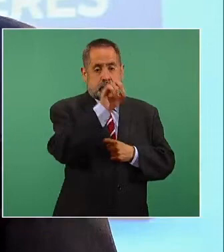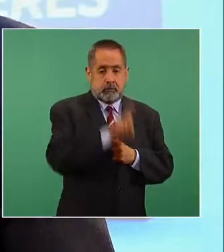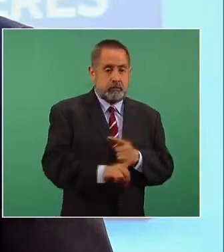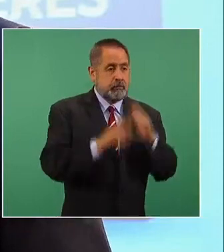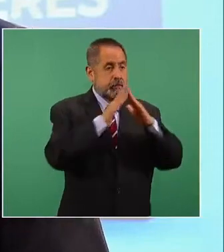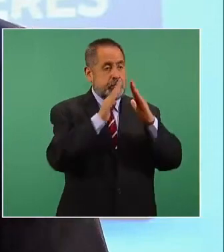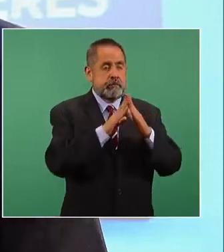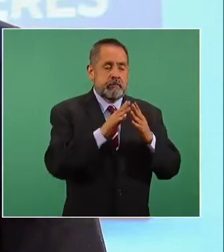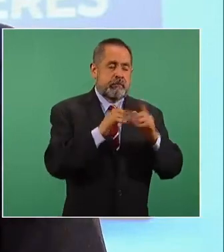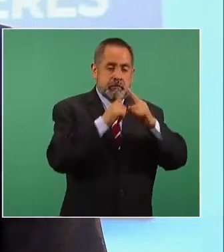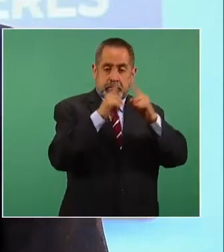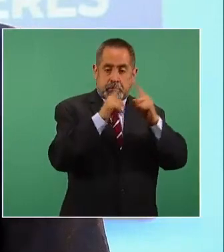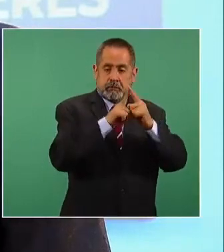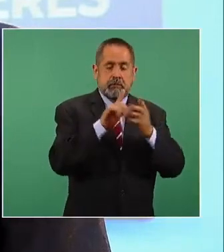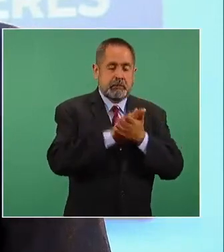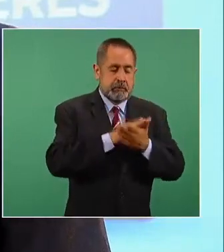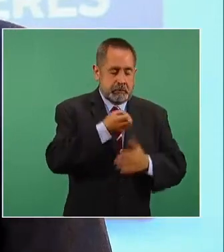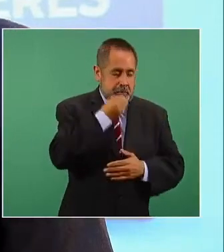el marcador.